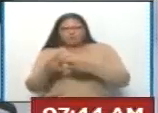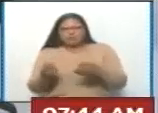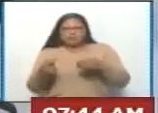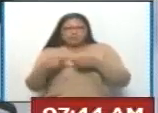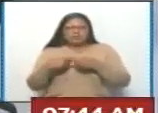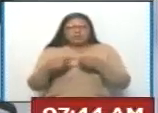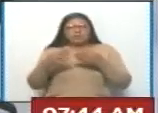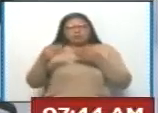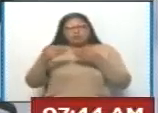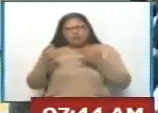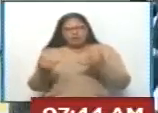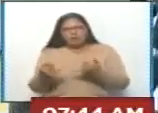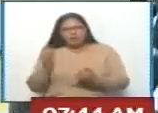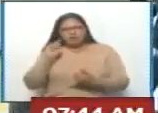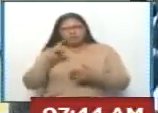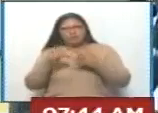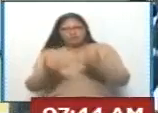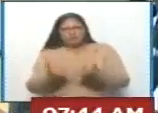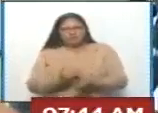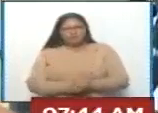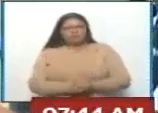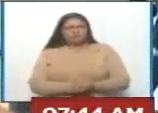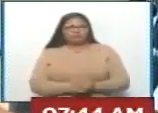cual es requerido ahora para